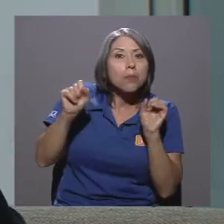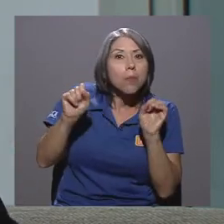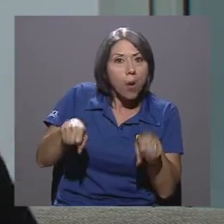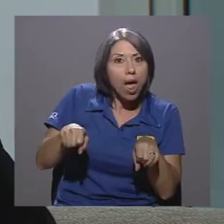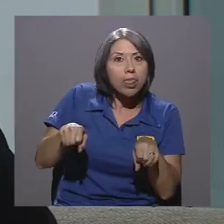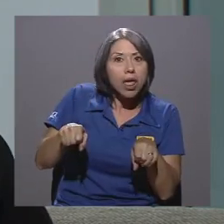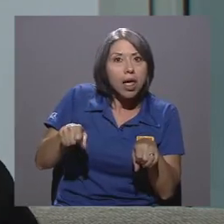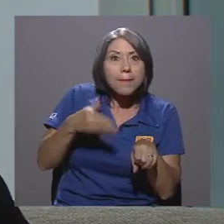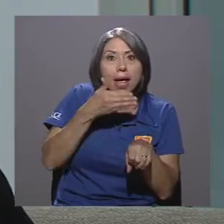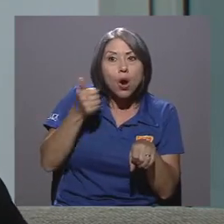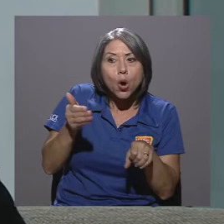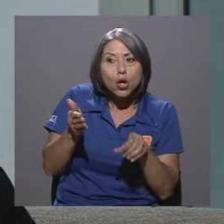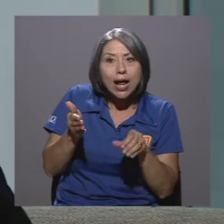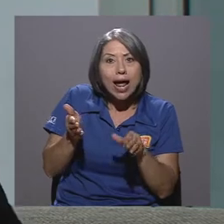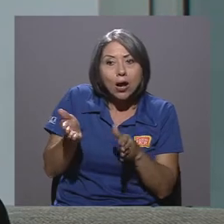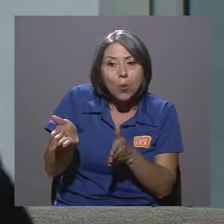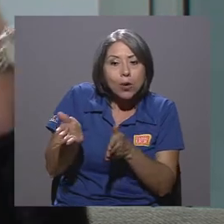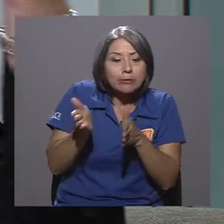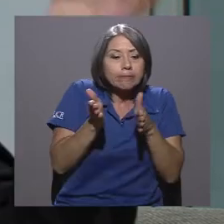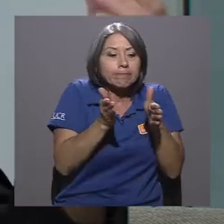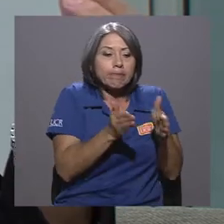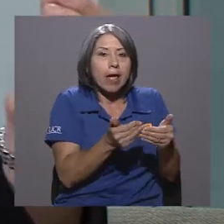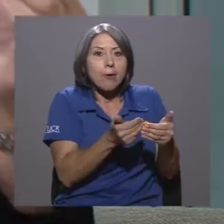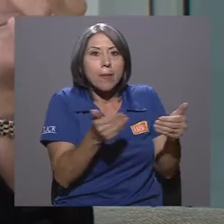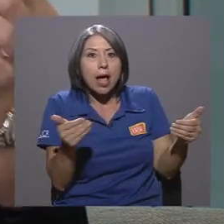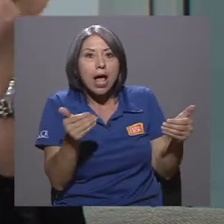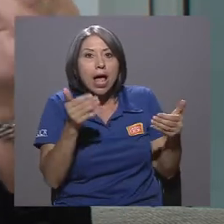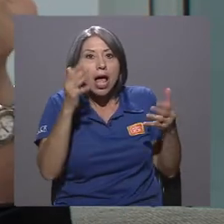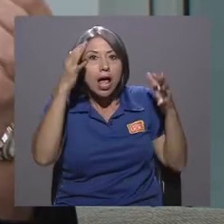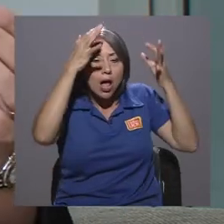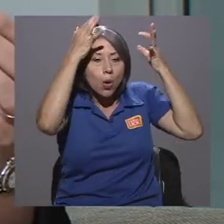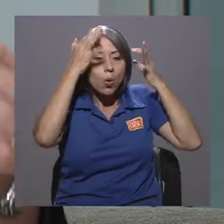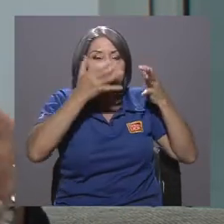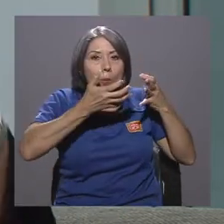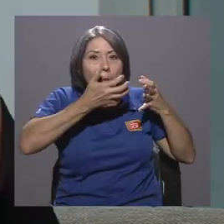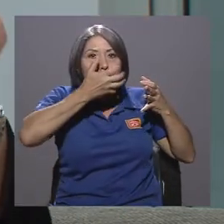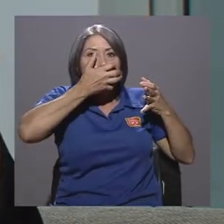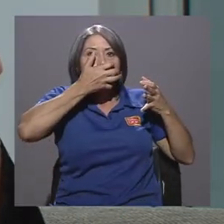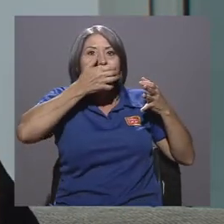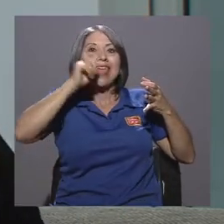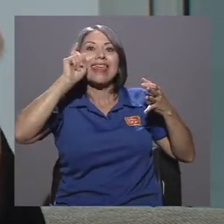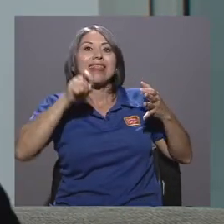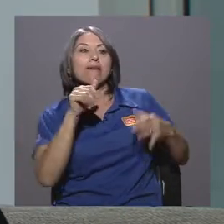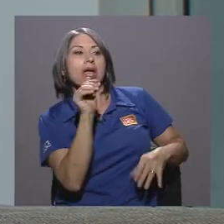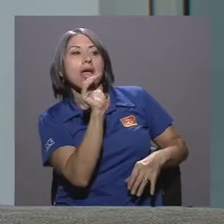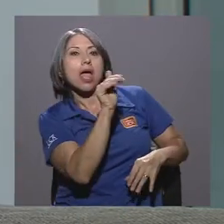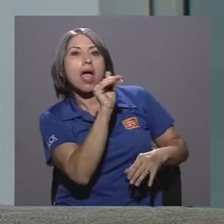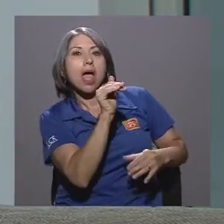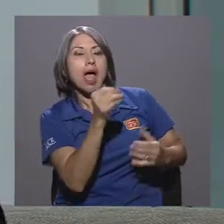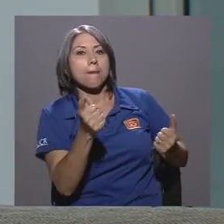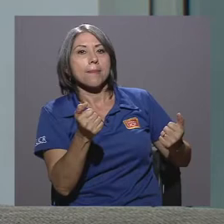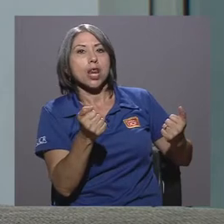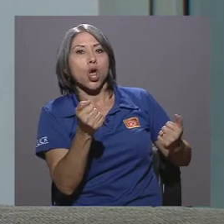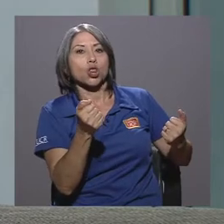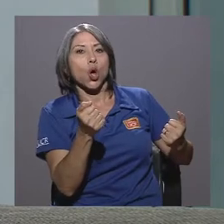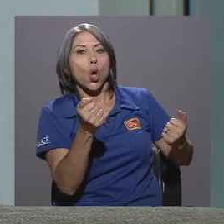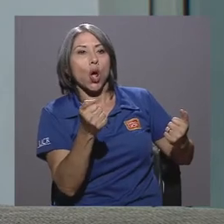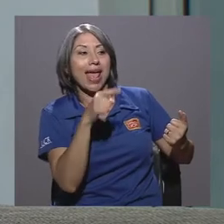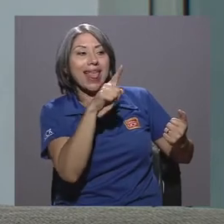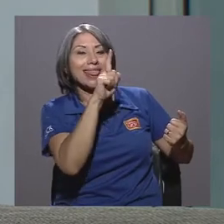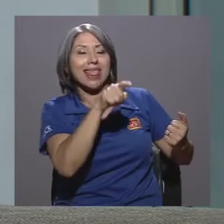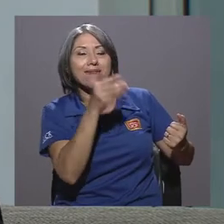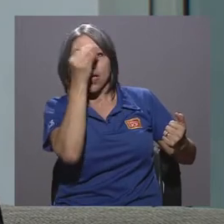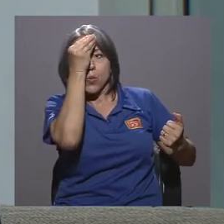una zona de aislamiento le coloca una mascarilla y tiene la obligación de avisar al piloto. El piloto tiene que notificar a la torre de